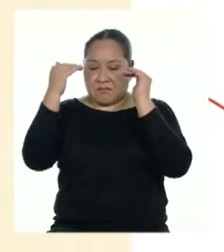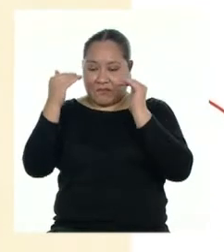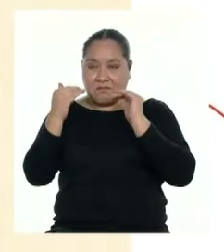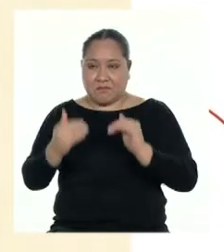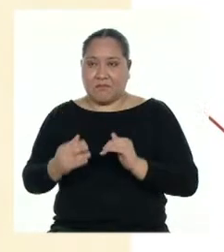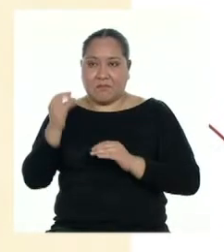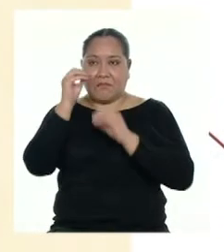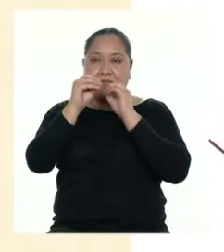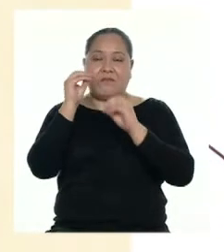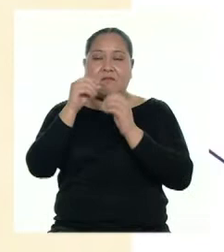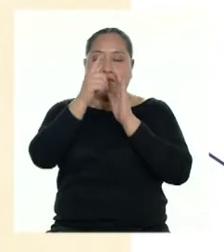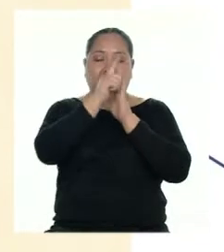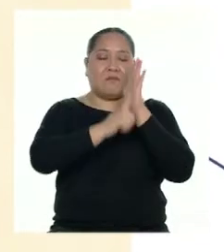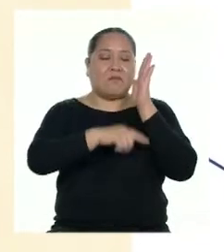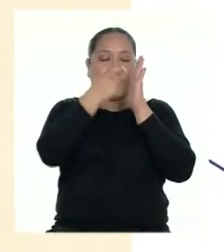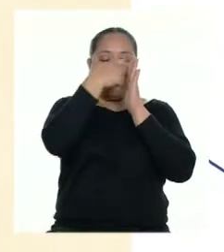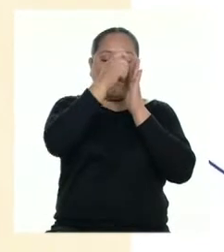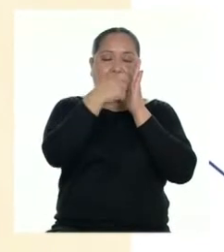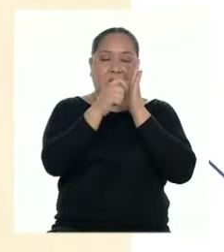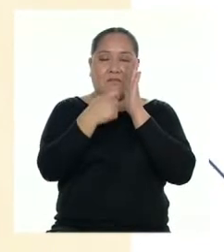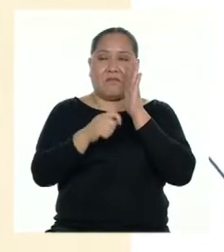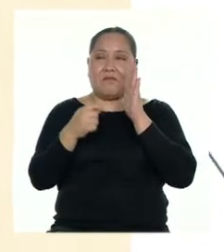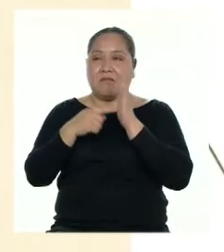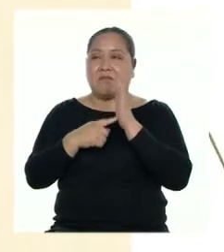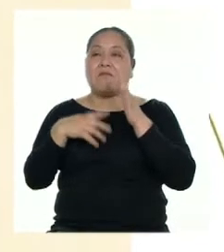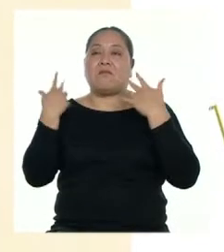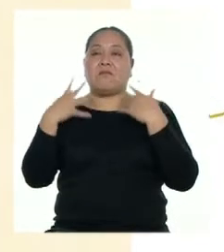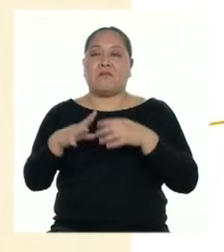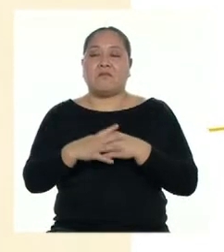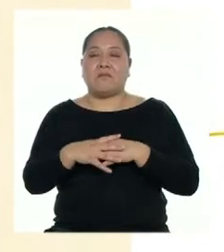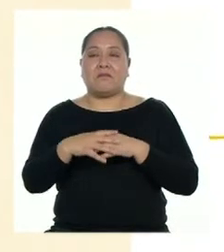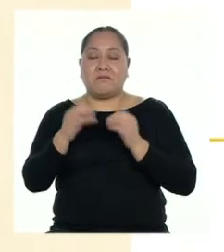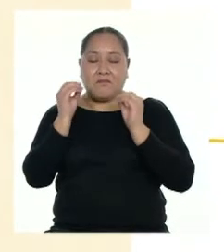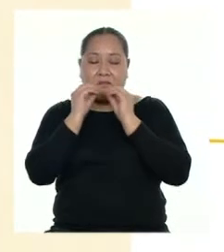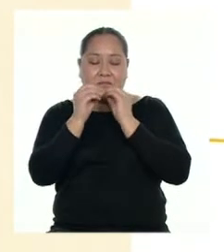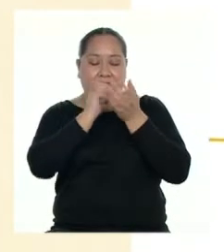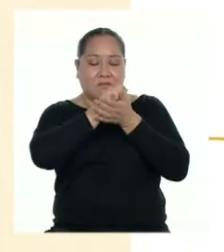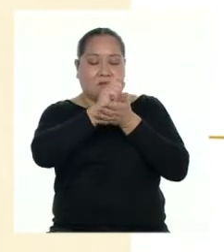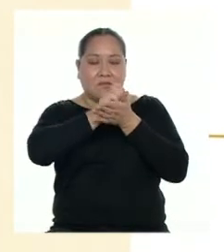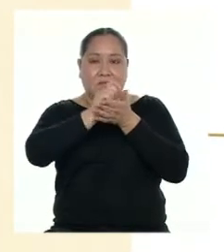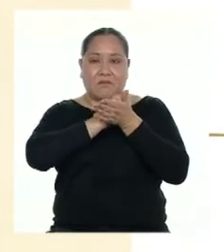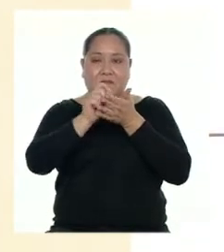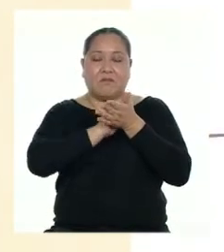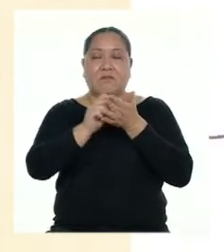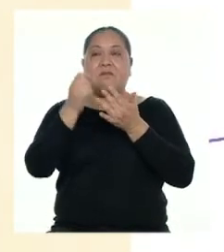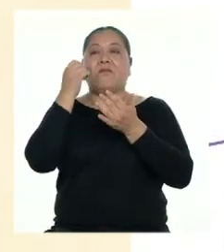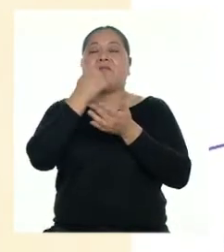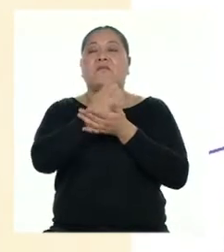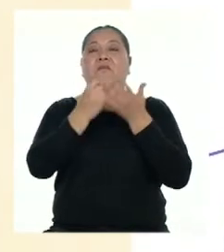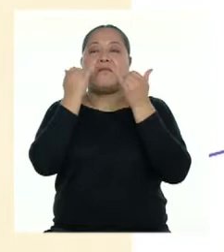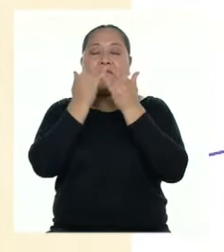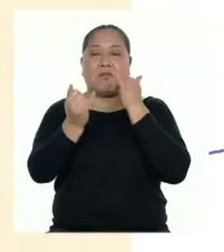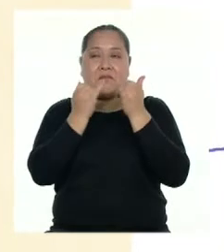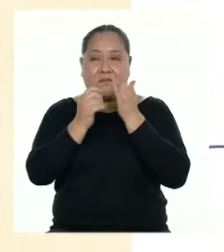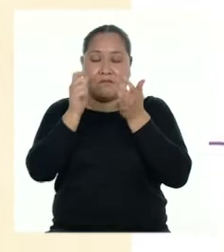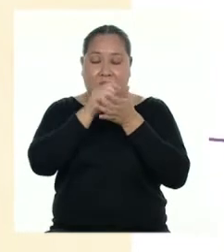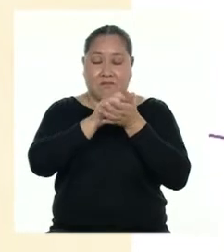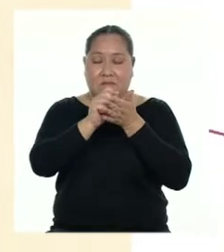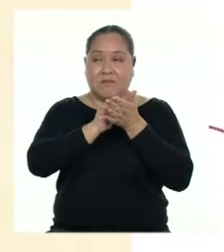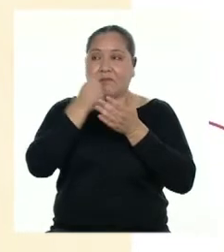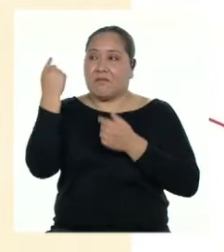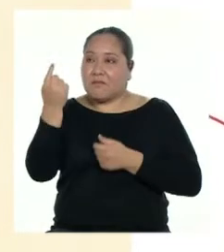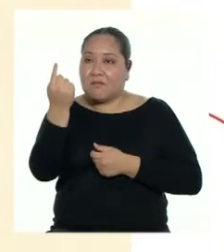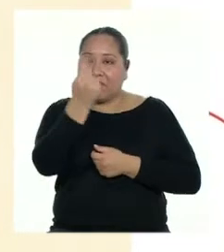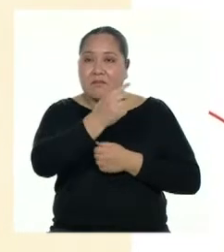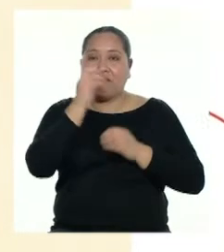que establecimos en nuestra lista de cotejo, finalmente trabajamos en la versión final de nuestro texto, que luego cada una y cada uno de